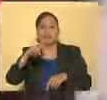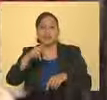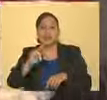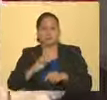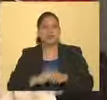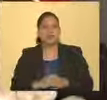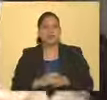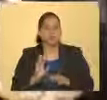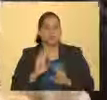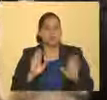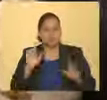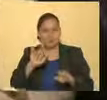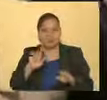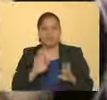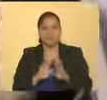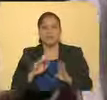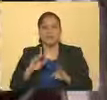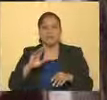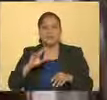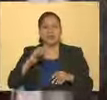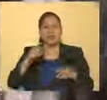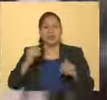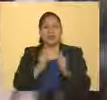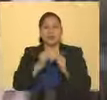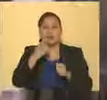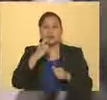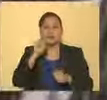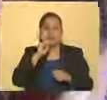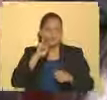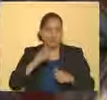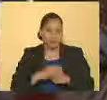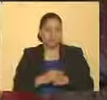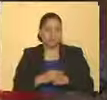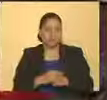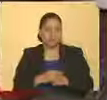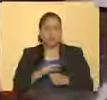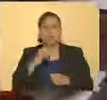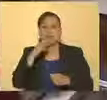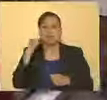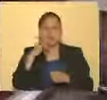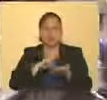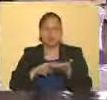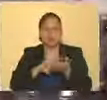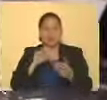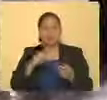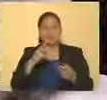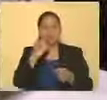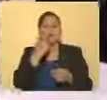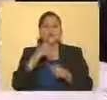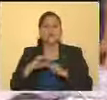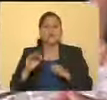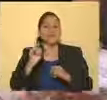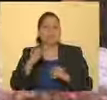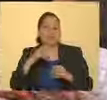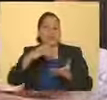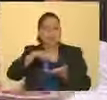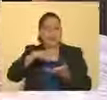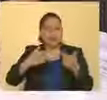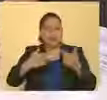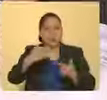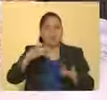lunes, desde el lunes. Nuestra proteína, los bisteces a la mexicana. Ok. Ya está, hombre, perfecto. Riquísimo. Y de postrecito, pues un flan